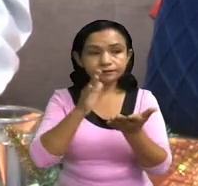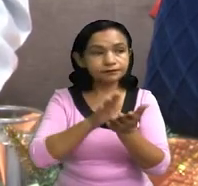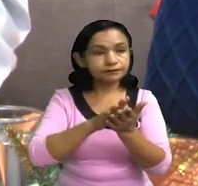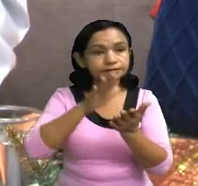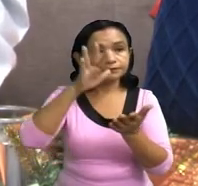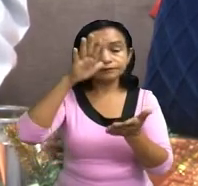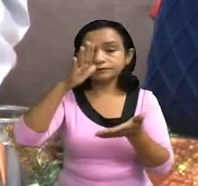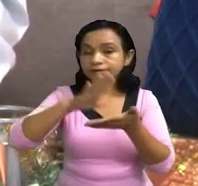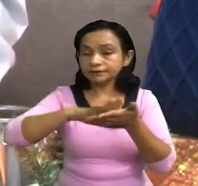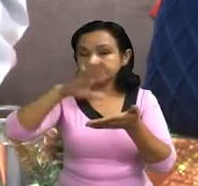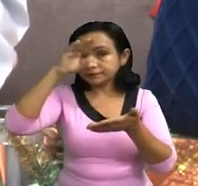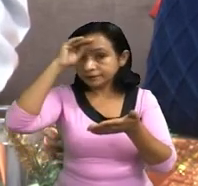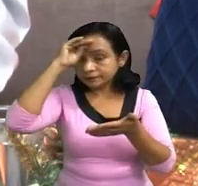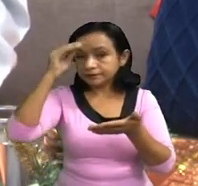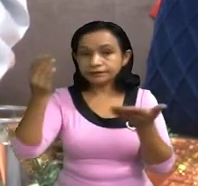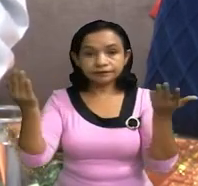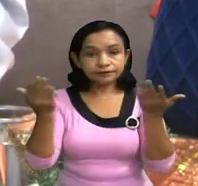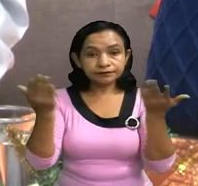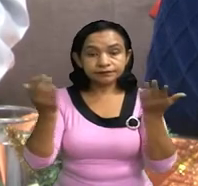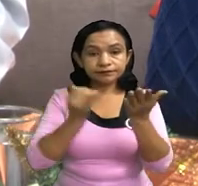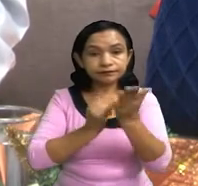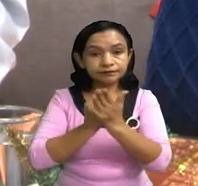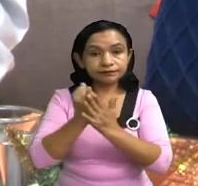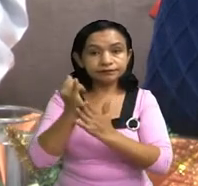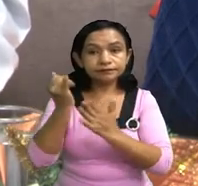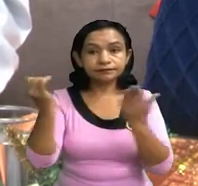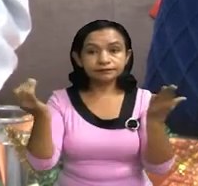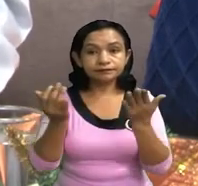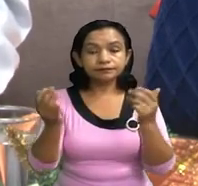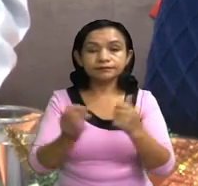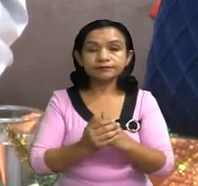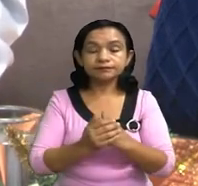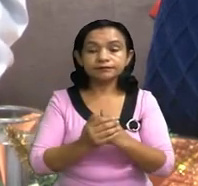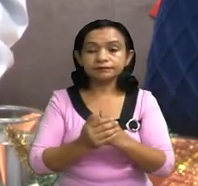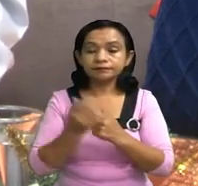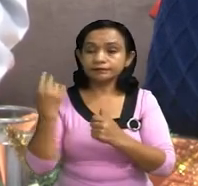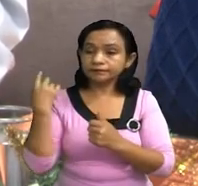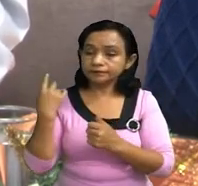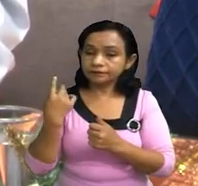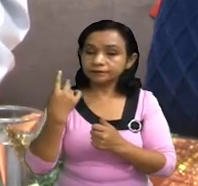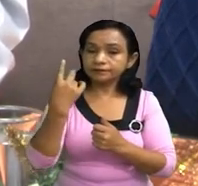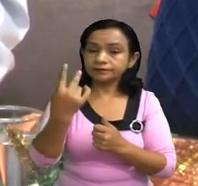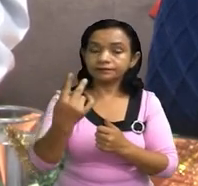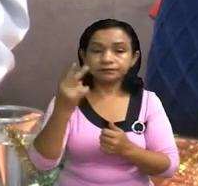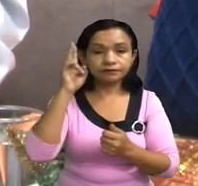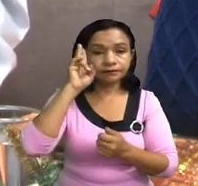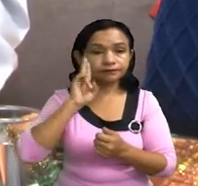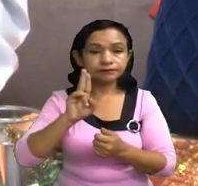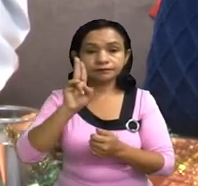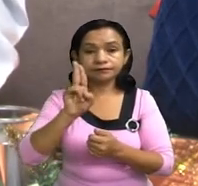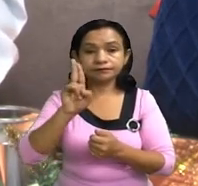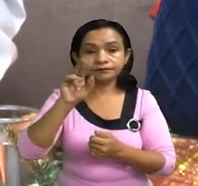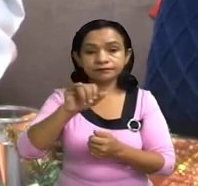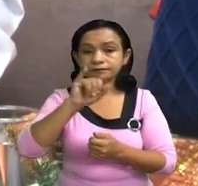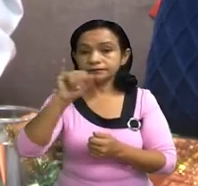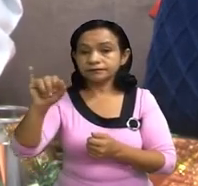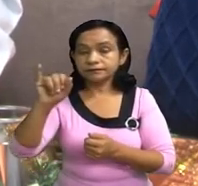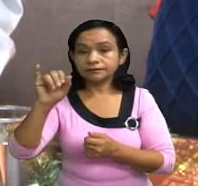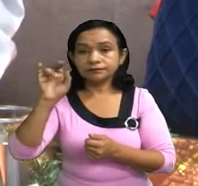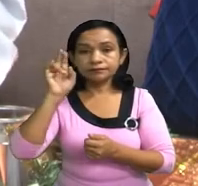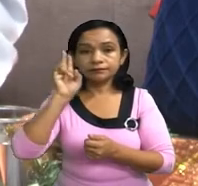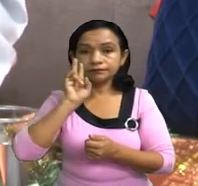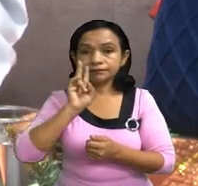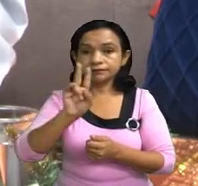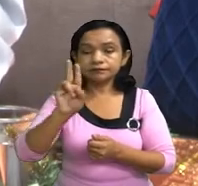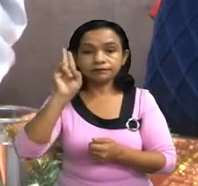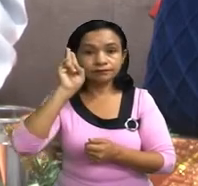saber, el conocimiento de la técnica y la investigación. Fuimos a la Universidad Nacional de Ingeniería y qué belleza lo que ahí